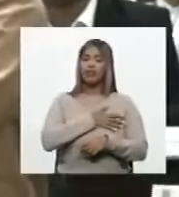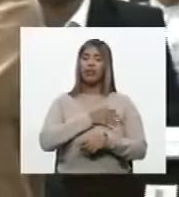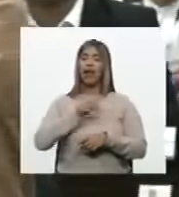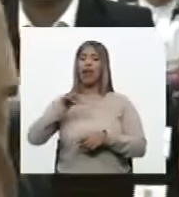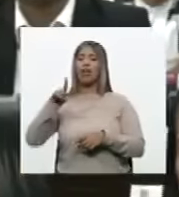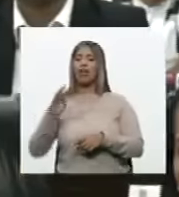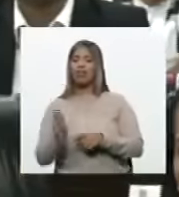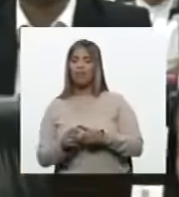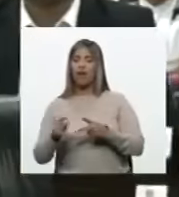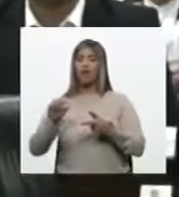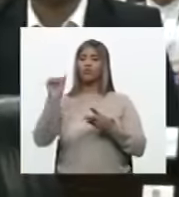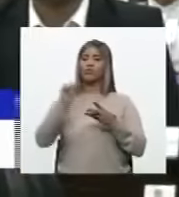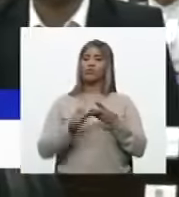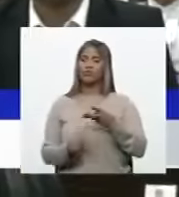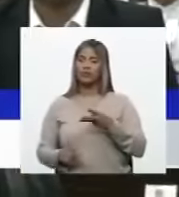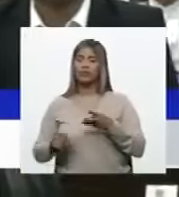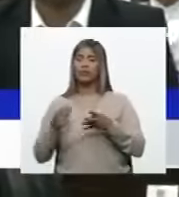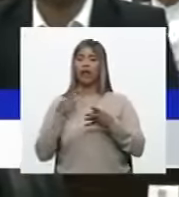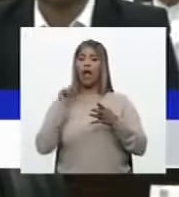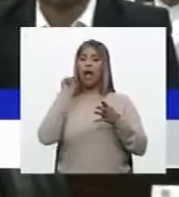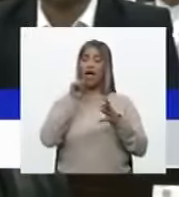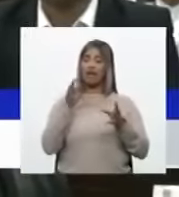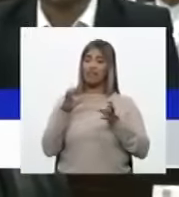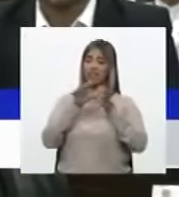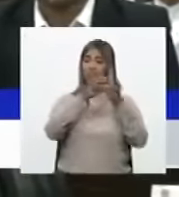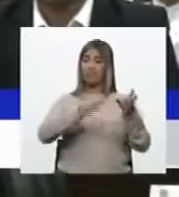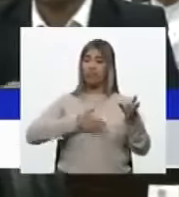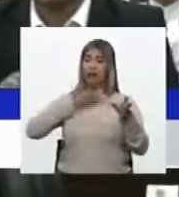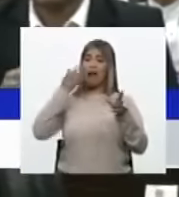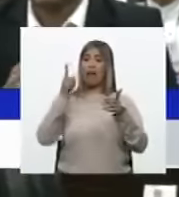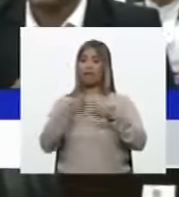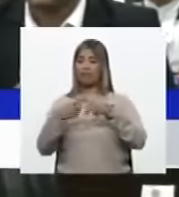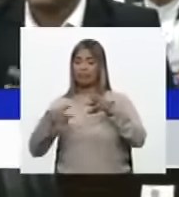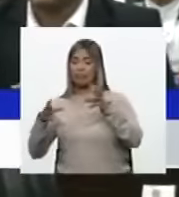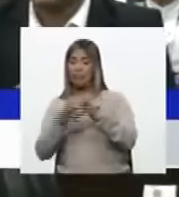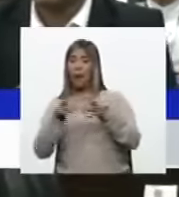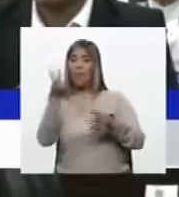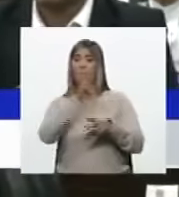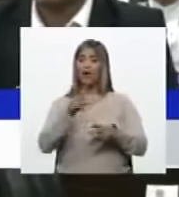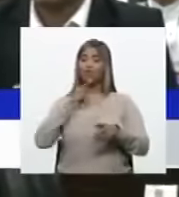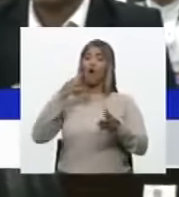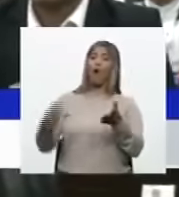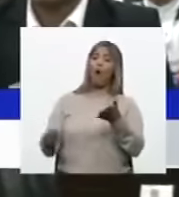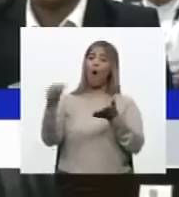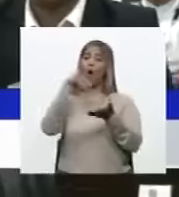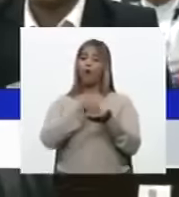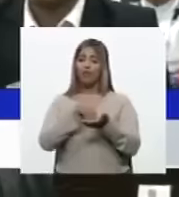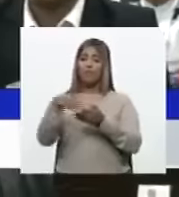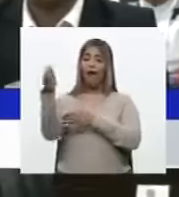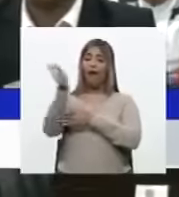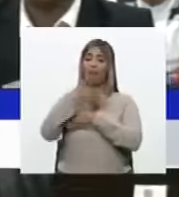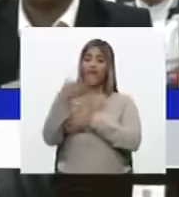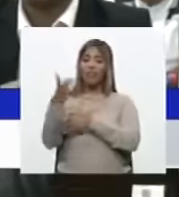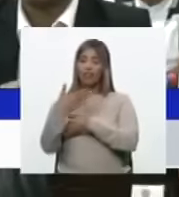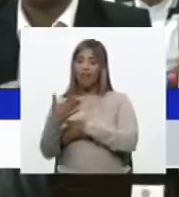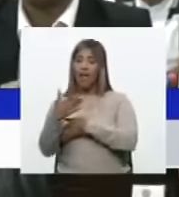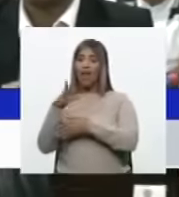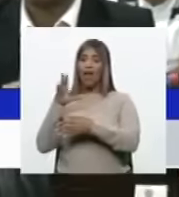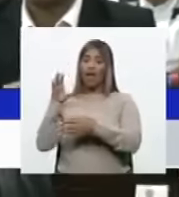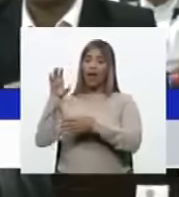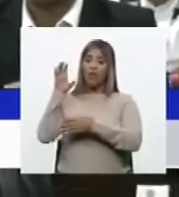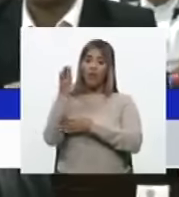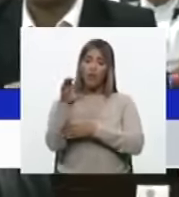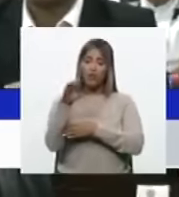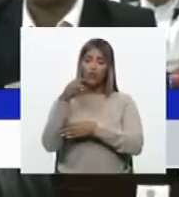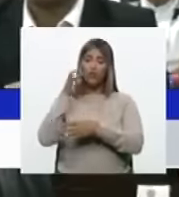Líbano, de Siria, ante esa barbarie, Venezuela levanta de nuevo la bandera, el escudo,